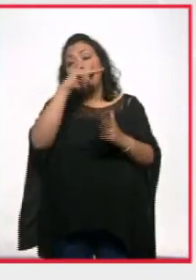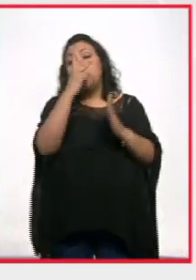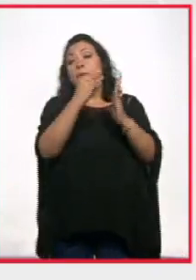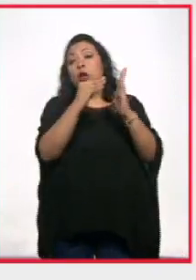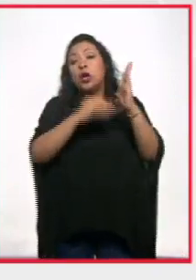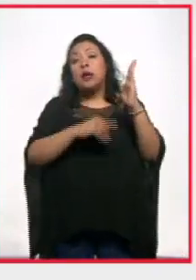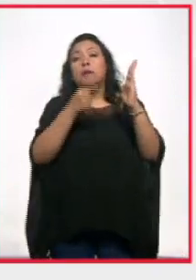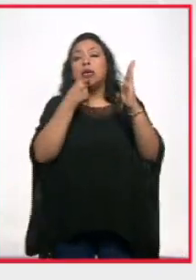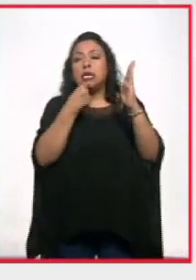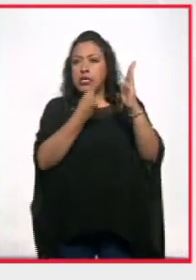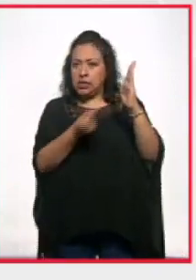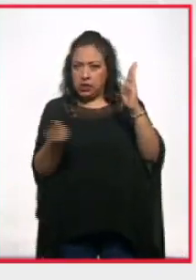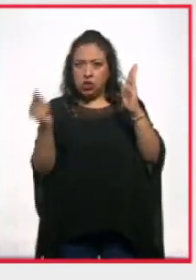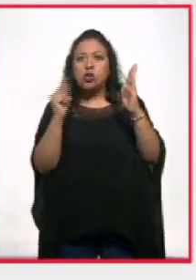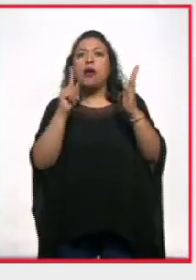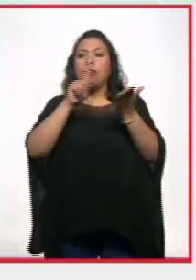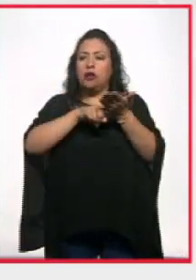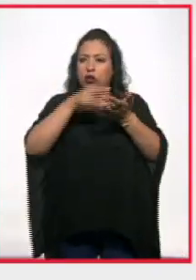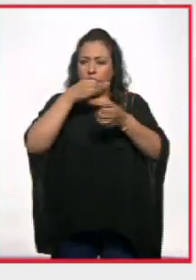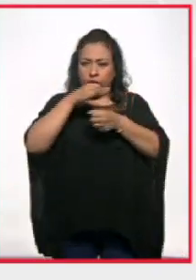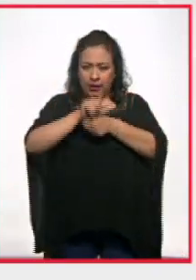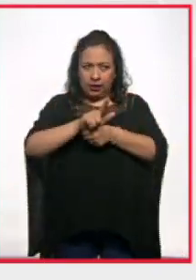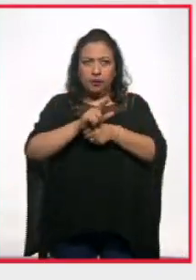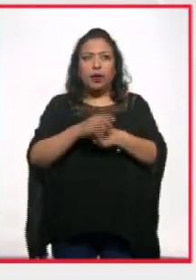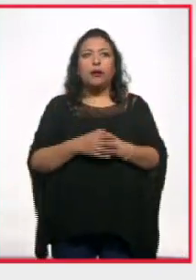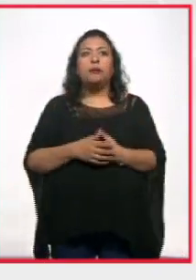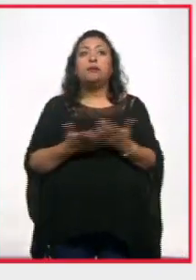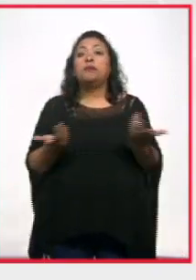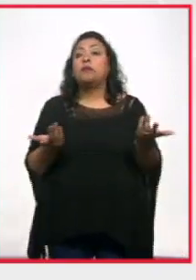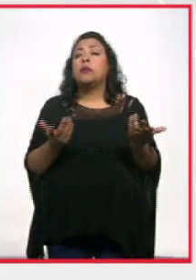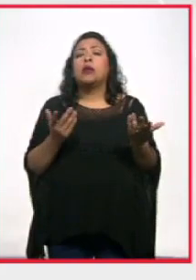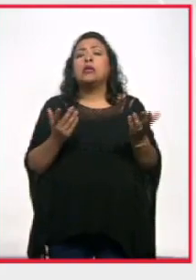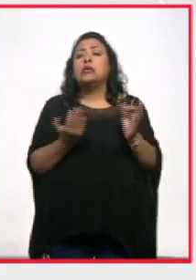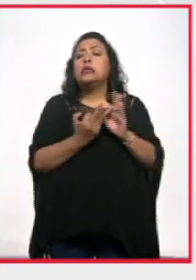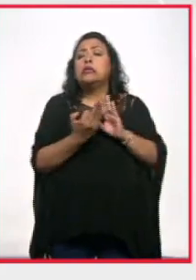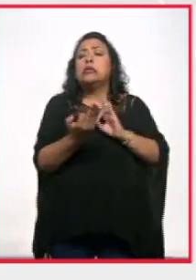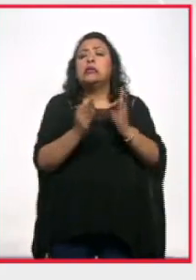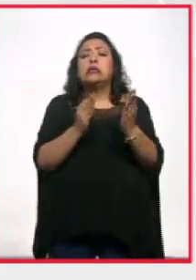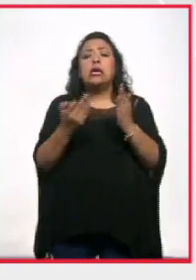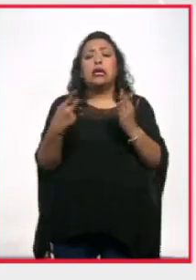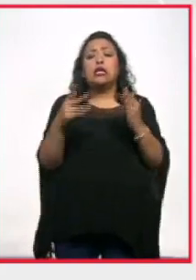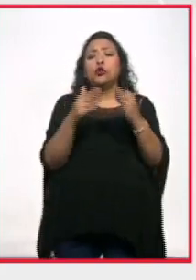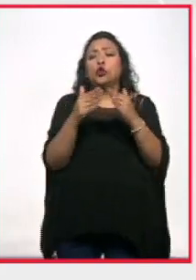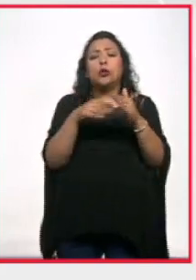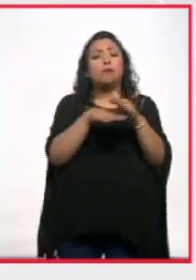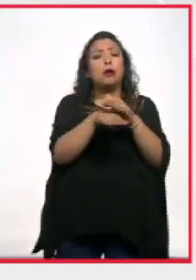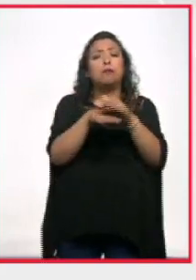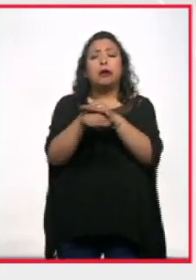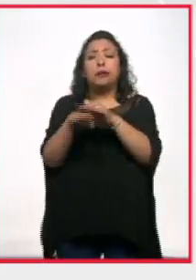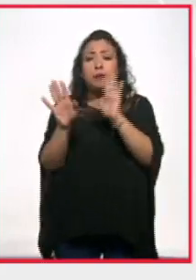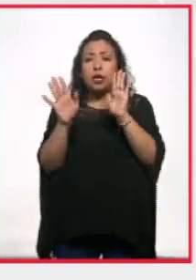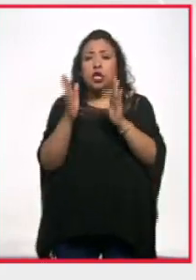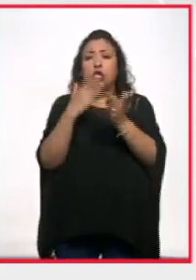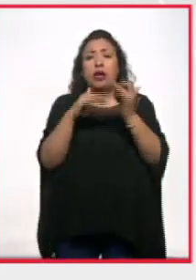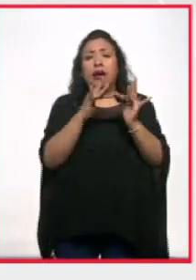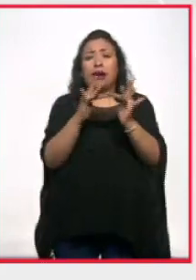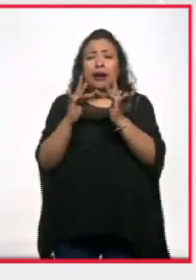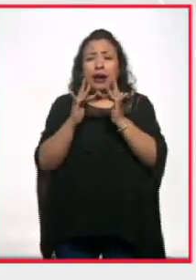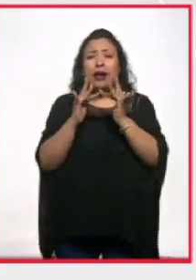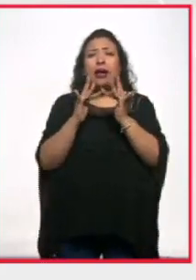programación infantil que también va a tener el festival, lo más cerca y próximo a su casa. Entonces, toda la red